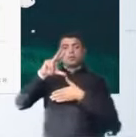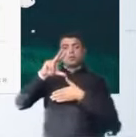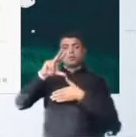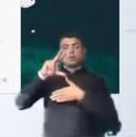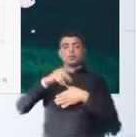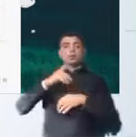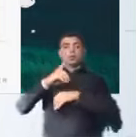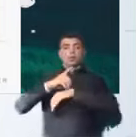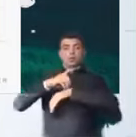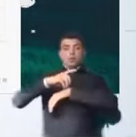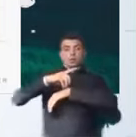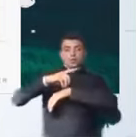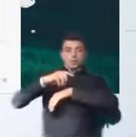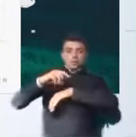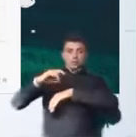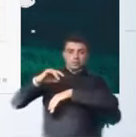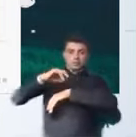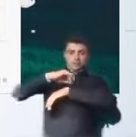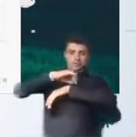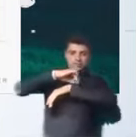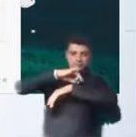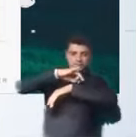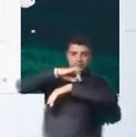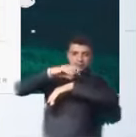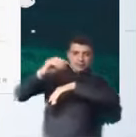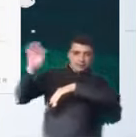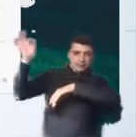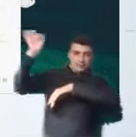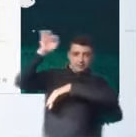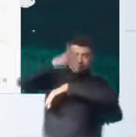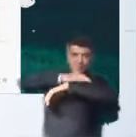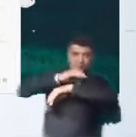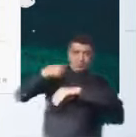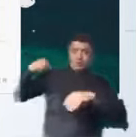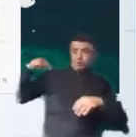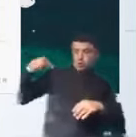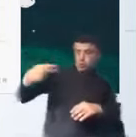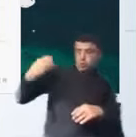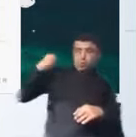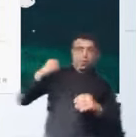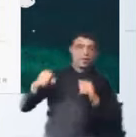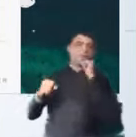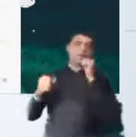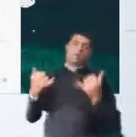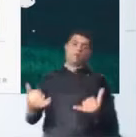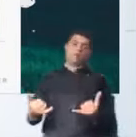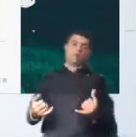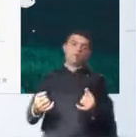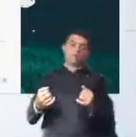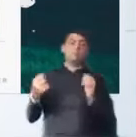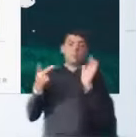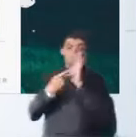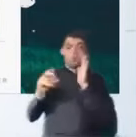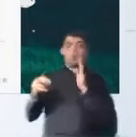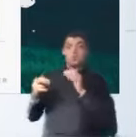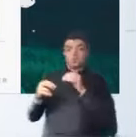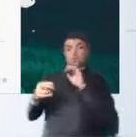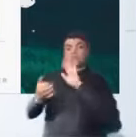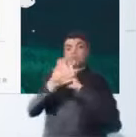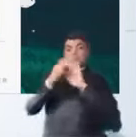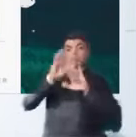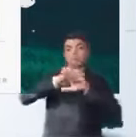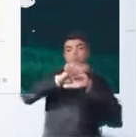historia. Y esto fue publicado el 23 de febrero del 2020. Según mi criterio, el dengue es mucho más peligroso